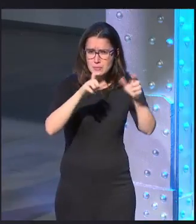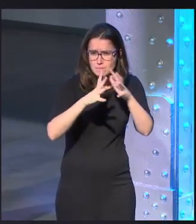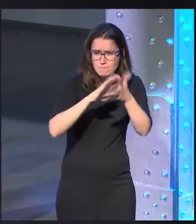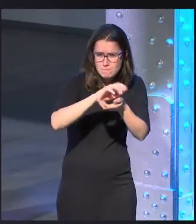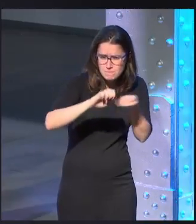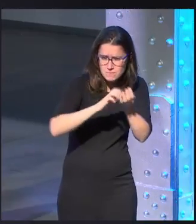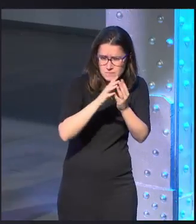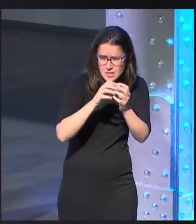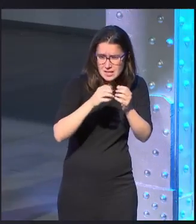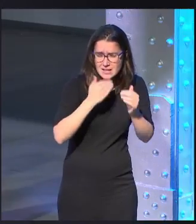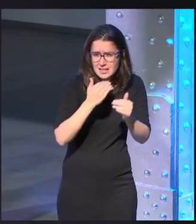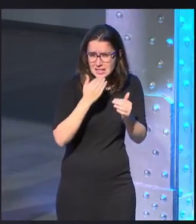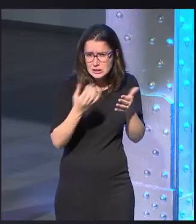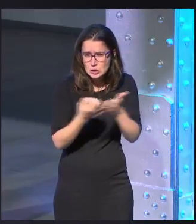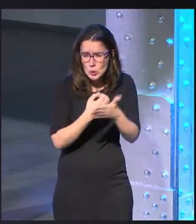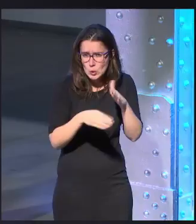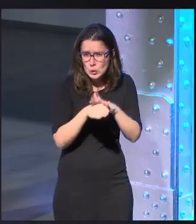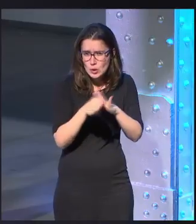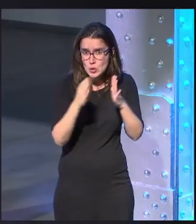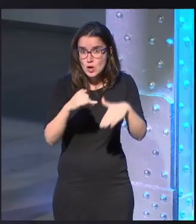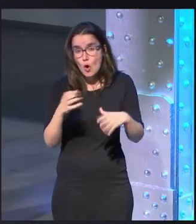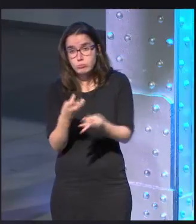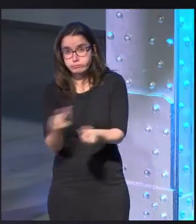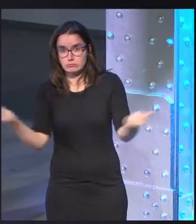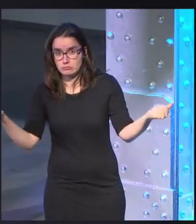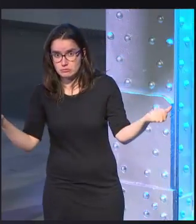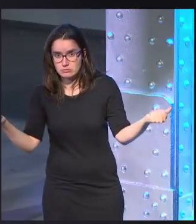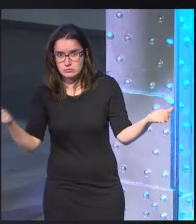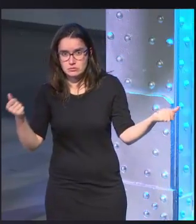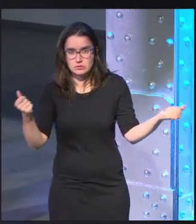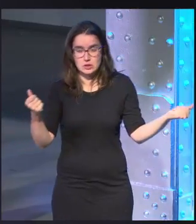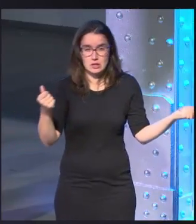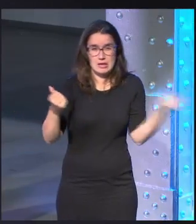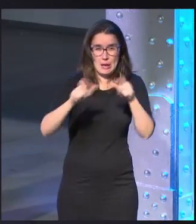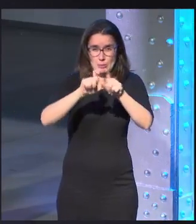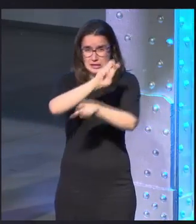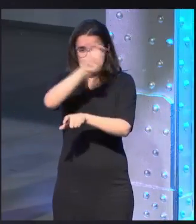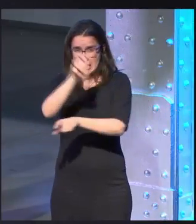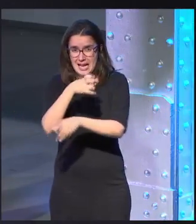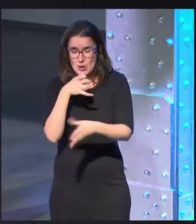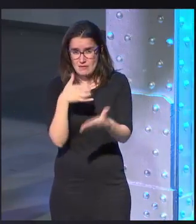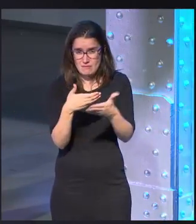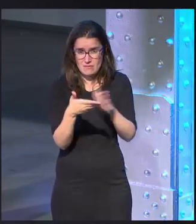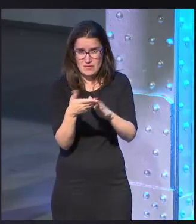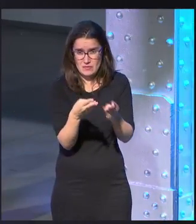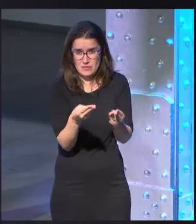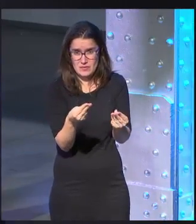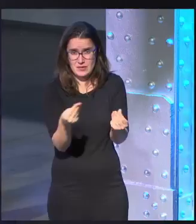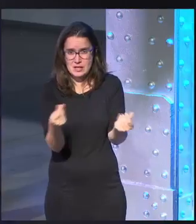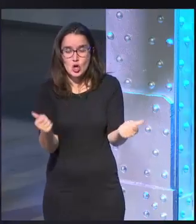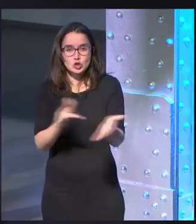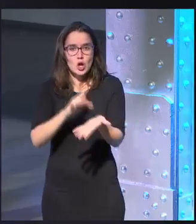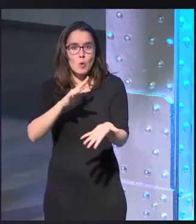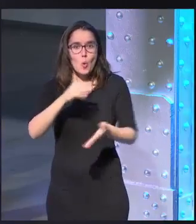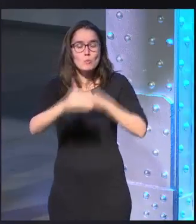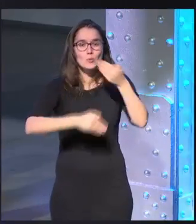todos están o en discontinuidad o han desaparecido. Enron, Arthur Andersen y la lista. Y estamos en un